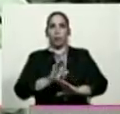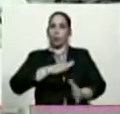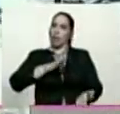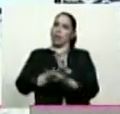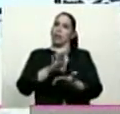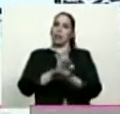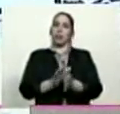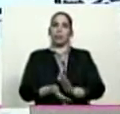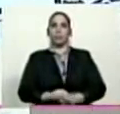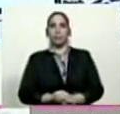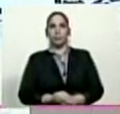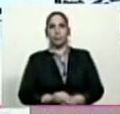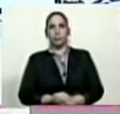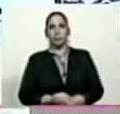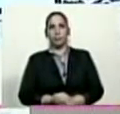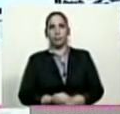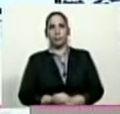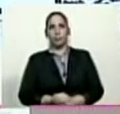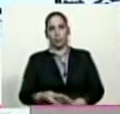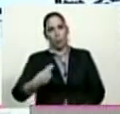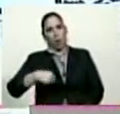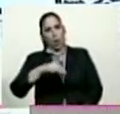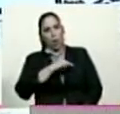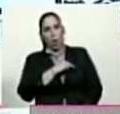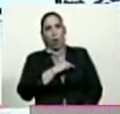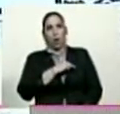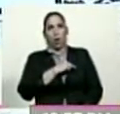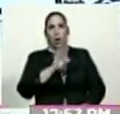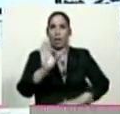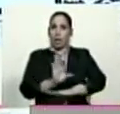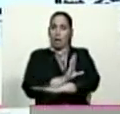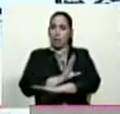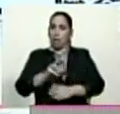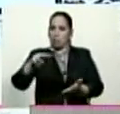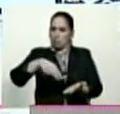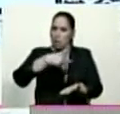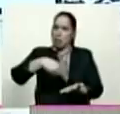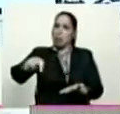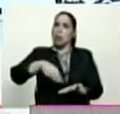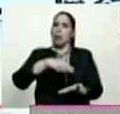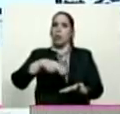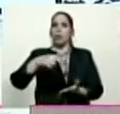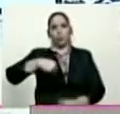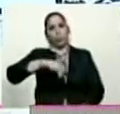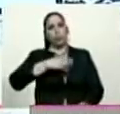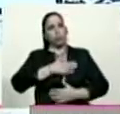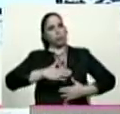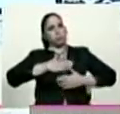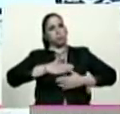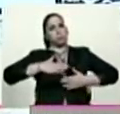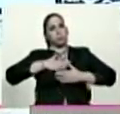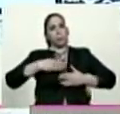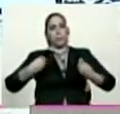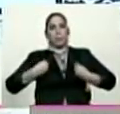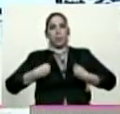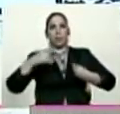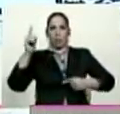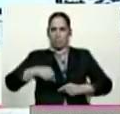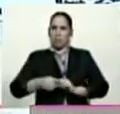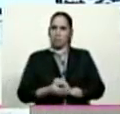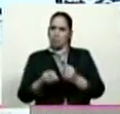tranquilo. Nosotros somos cantantes, bailadores, y nos gusta disfrutar la vida. Muy